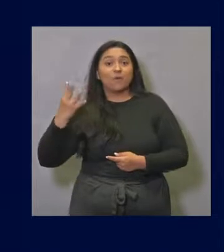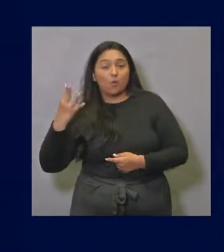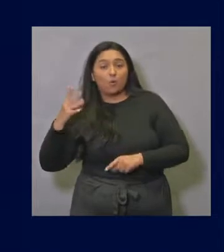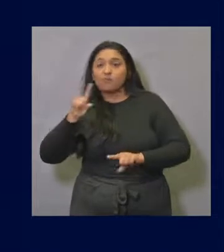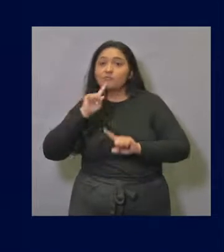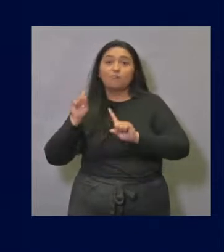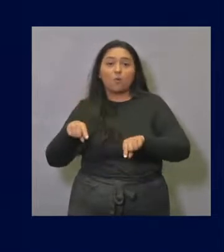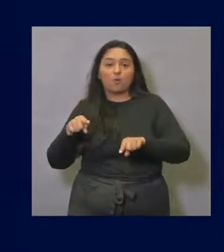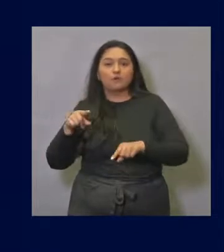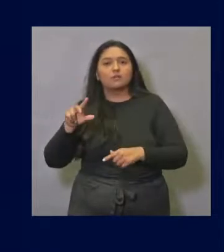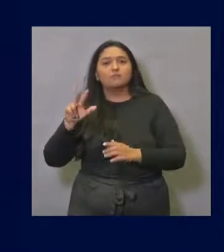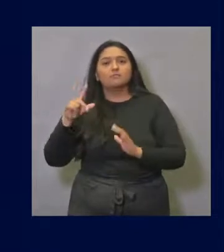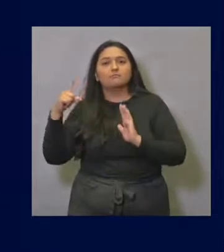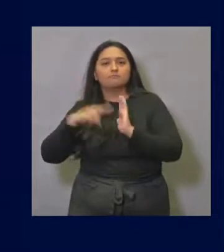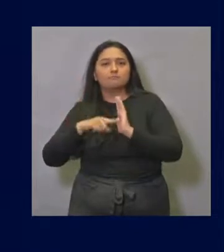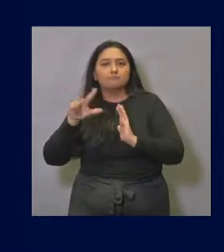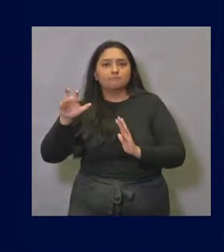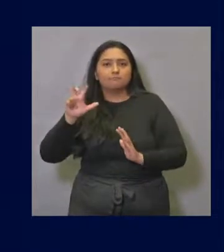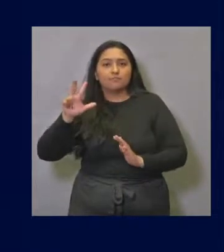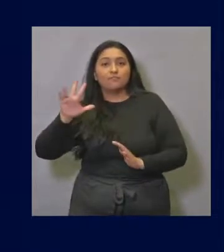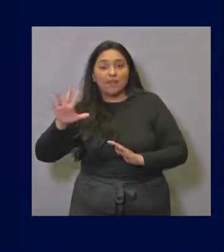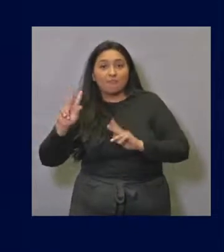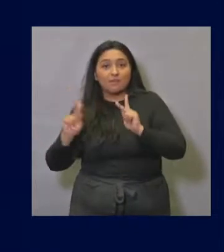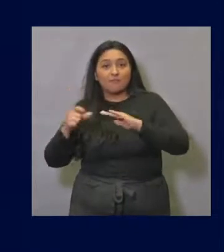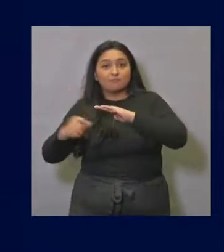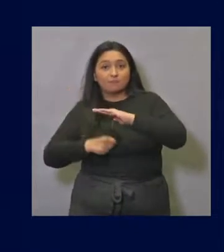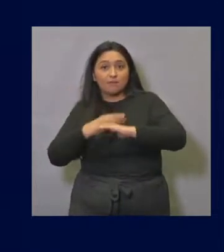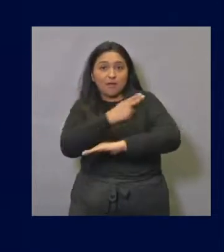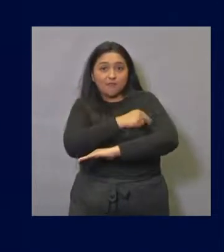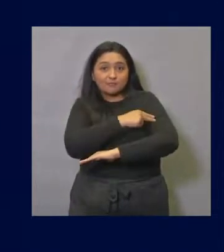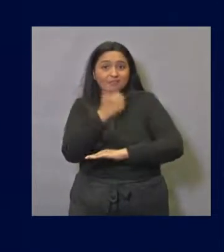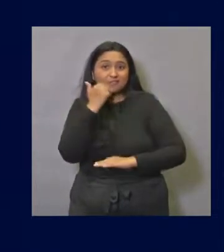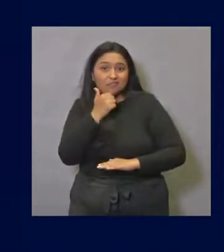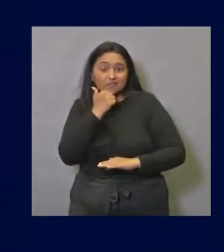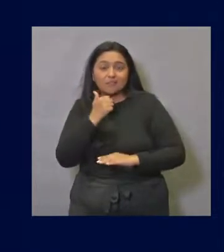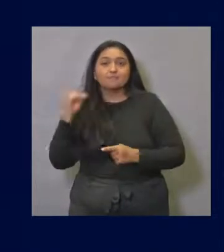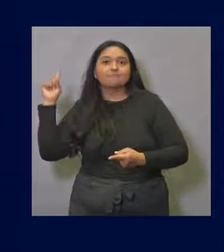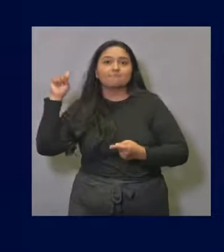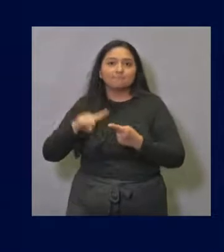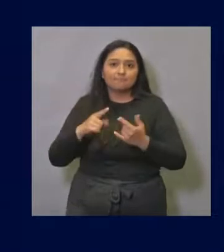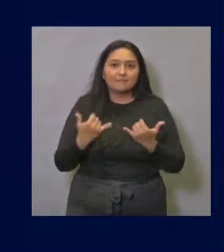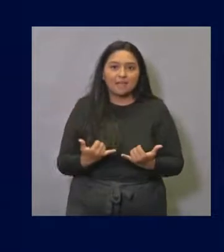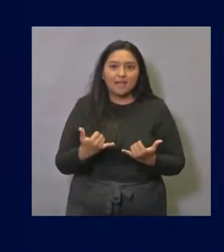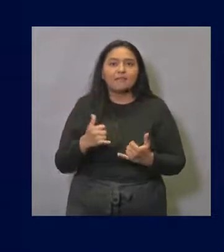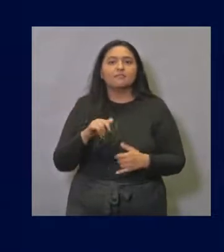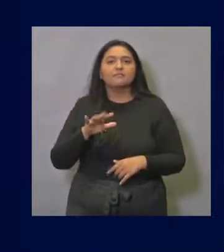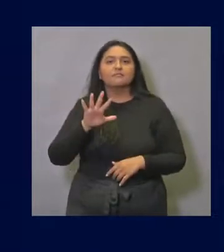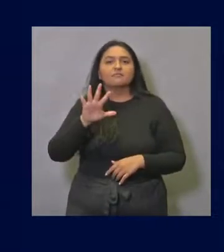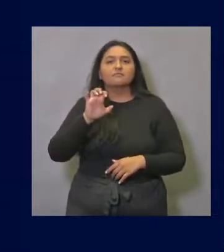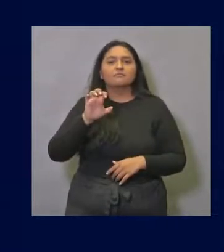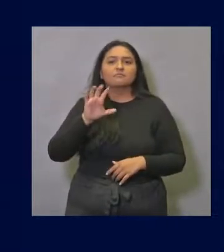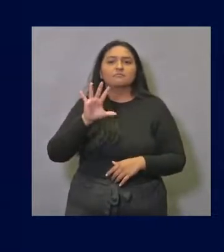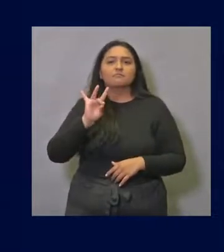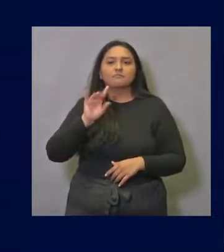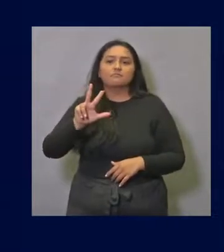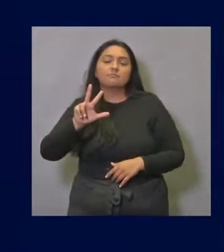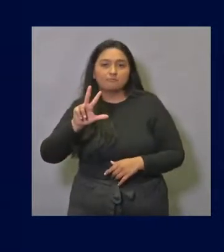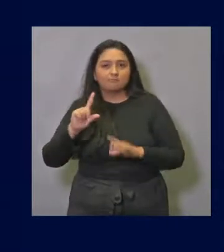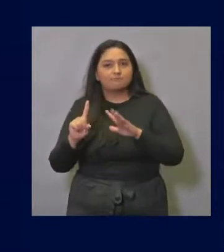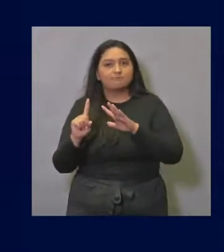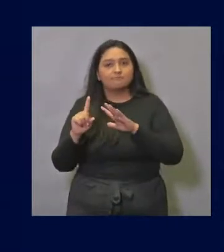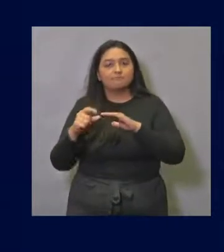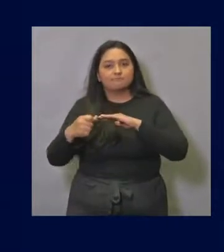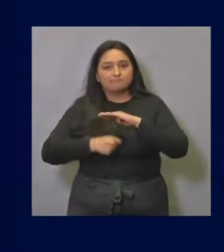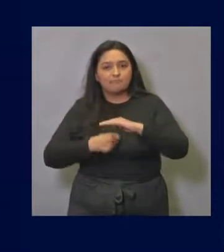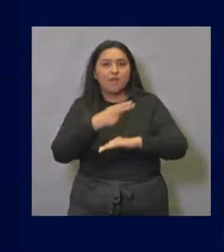reportamos 1,335 hospitalizaciones diarias a 583 hospitalizaciones diarias el 4 de